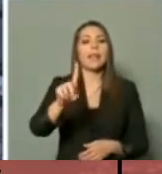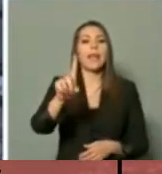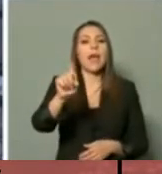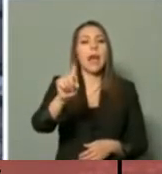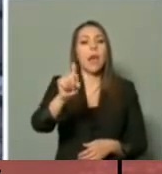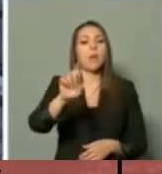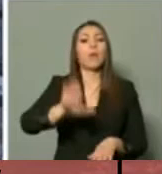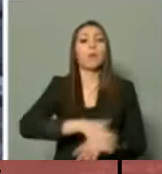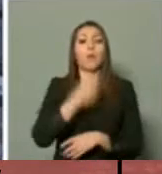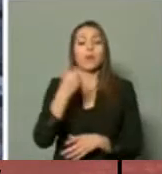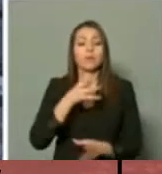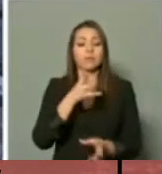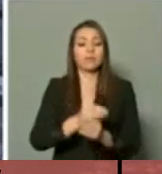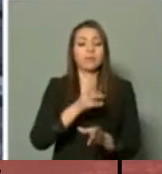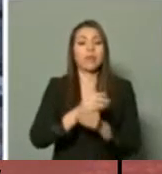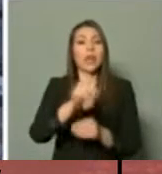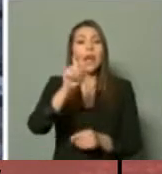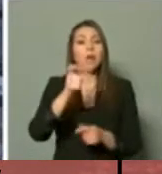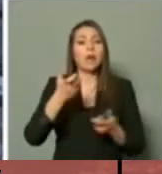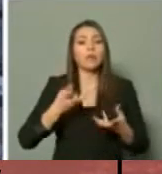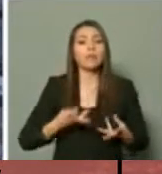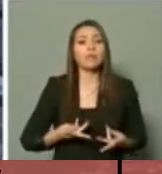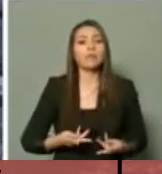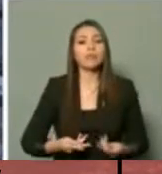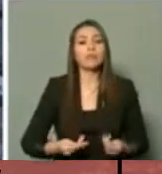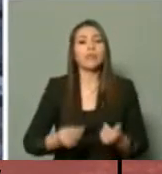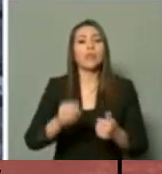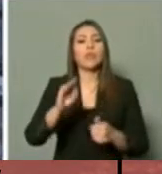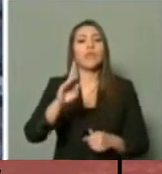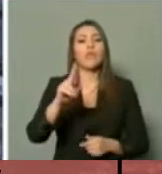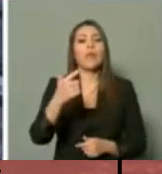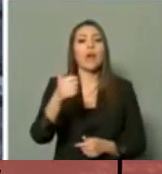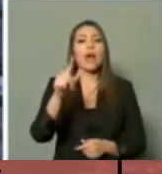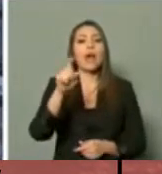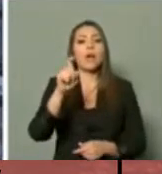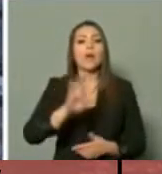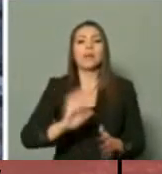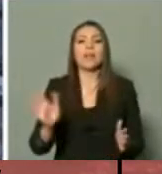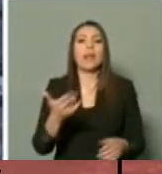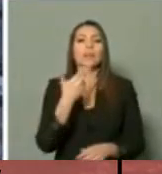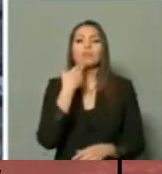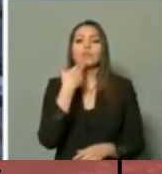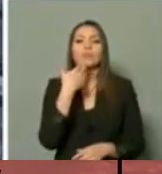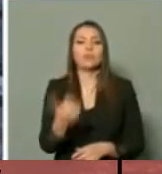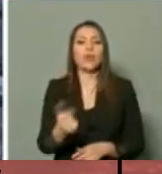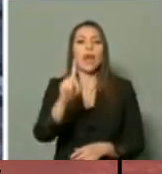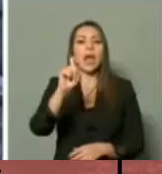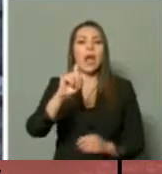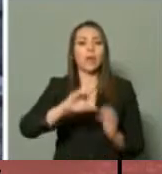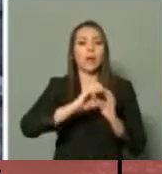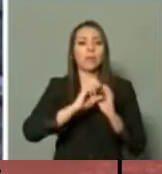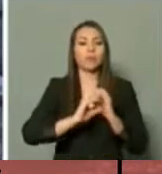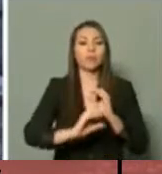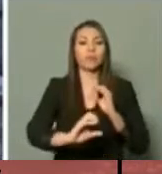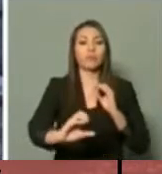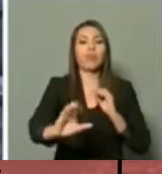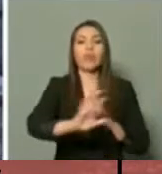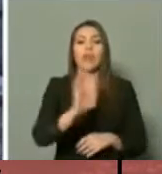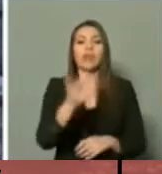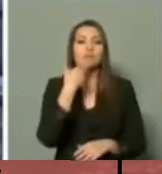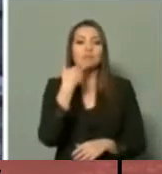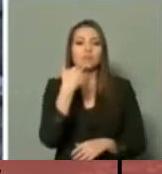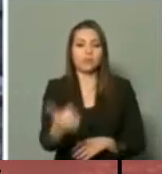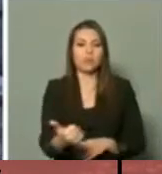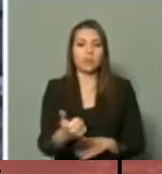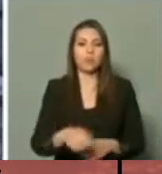se desperdicia en fugas de agua, debido a la dañada y ya inservible red hidráulica existente. Es